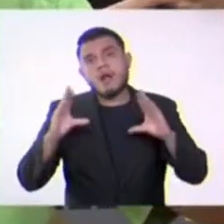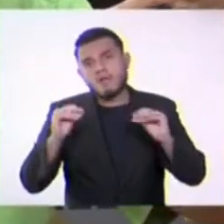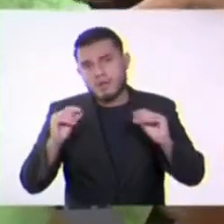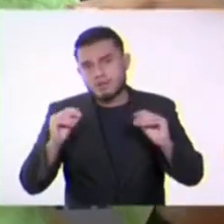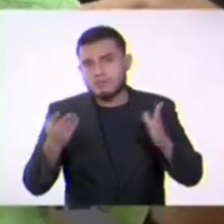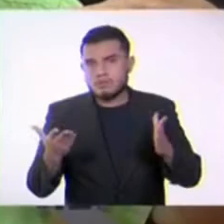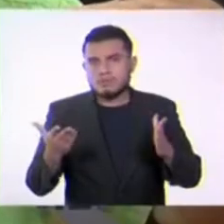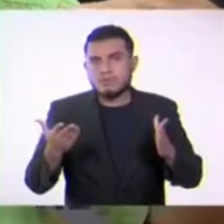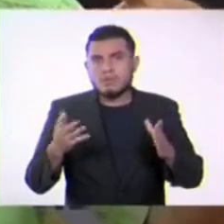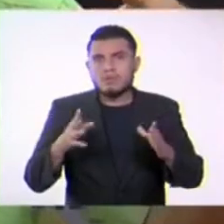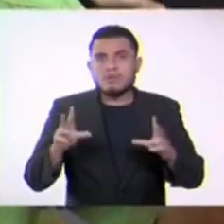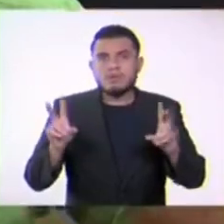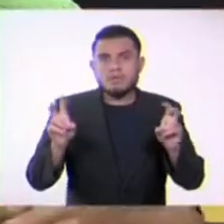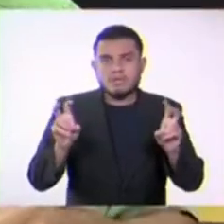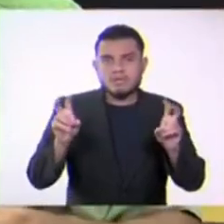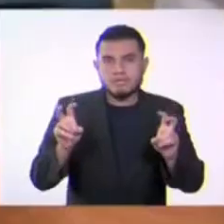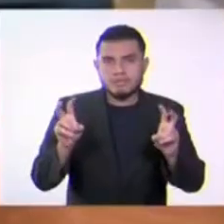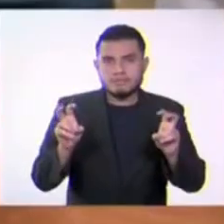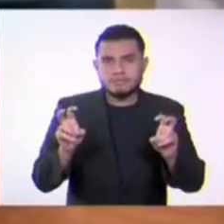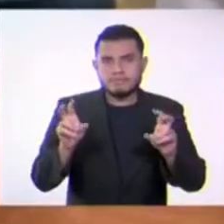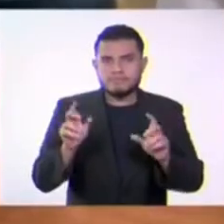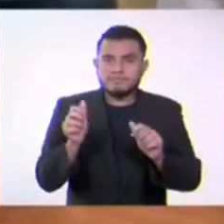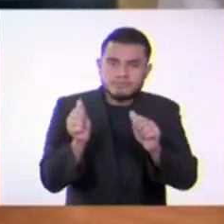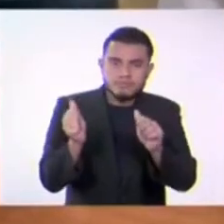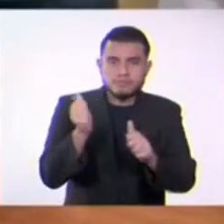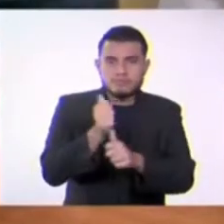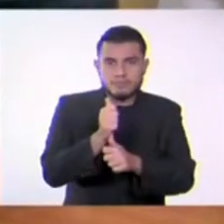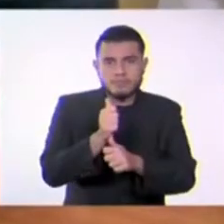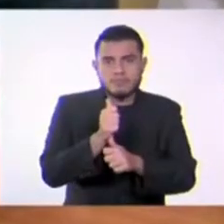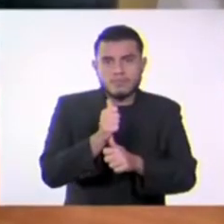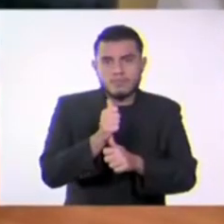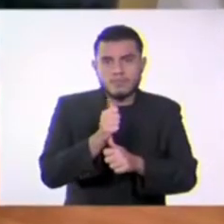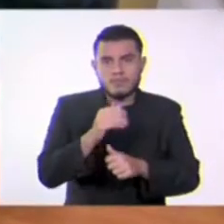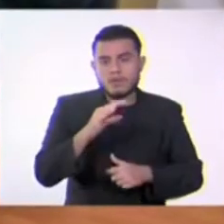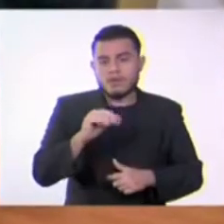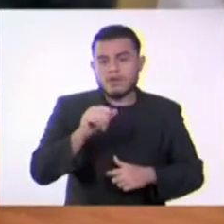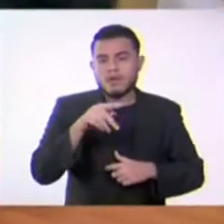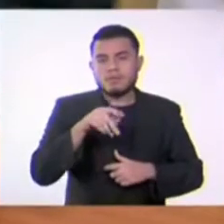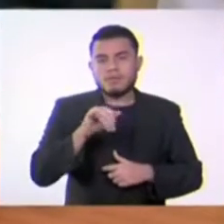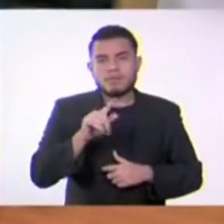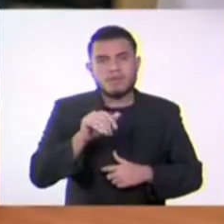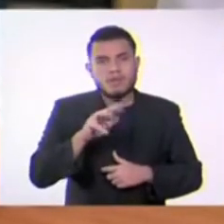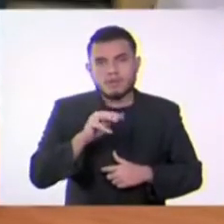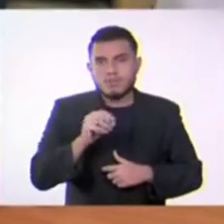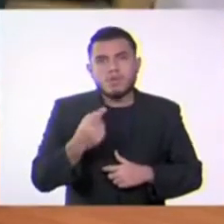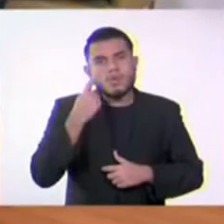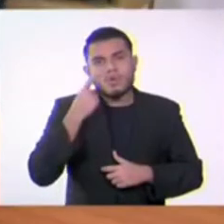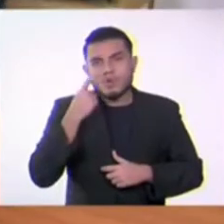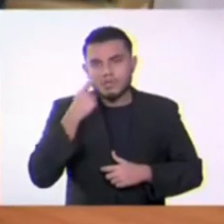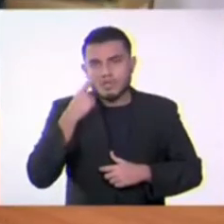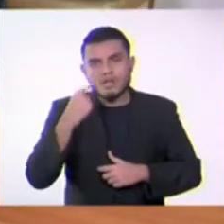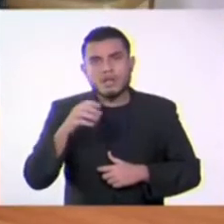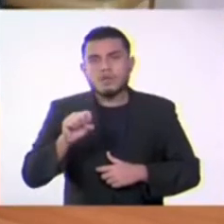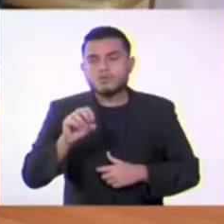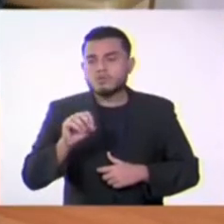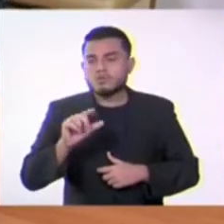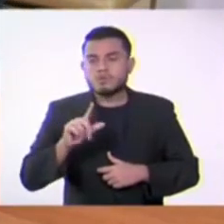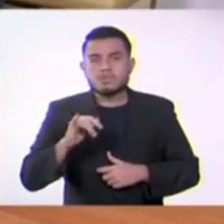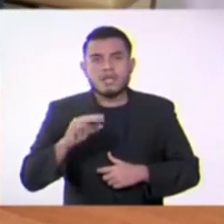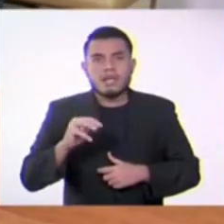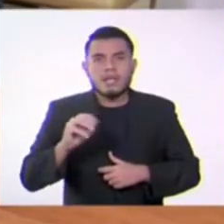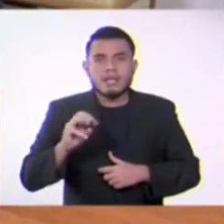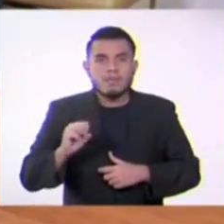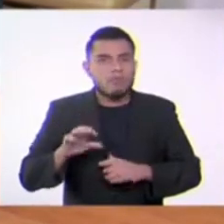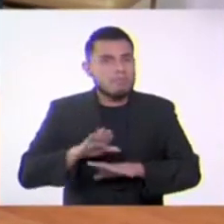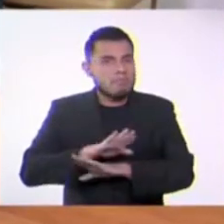posicionándose desde esta nueva situación mundial en donde ya no están estos dos bloques. Ok, hablando también de una